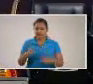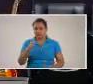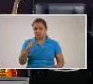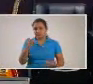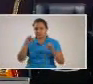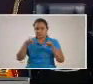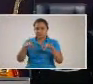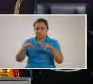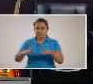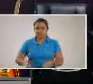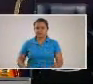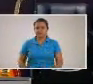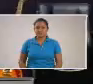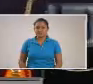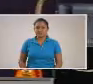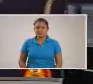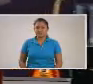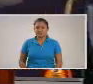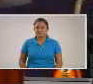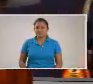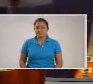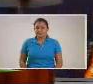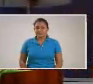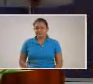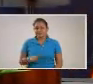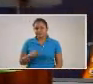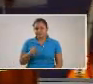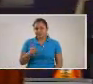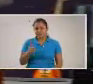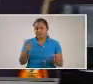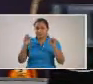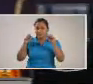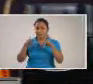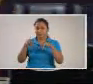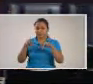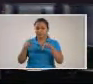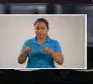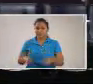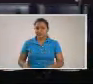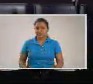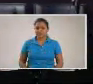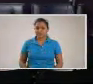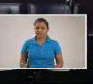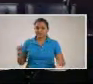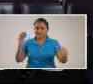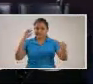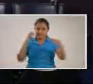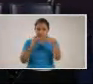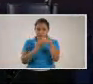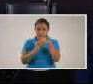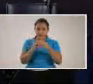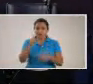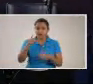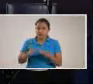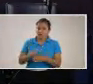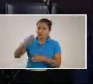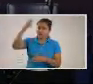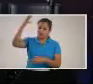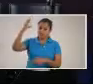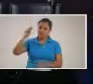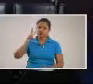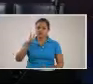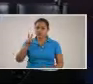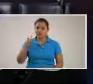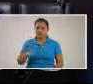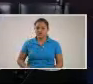protestantes no como nos dicen algunos a nosotros, ¿verdad? Sino que unos de los manifestantes se refugiaron en un edificio, eso fue el 2 de